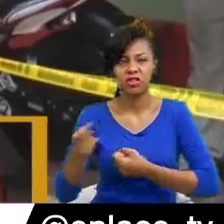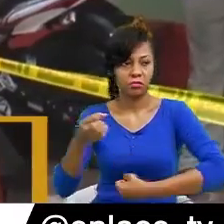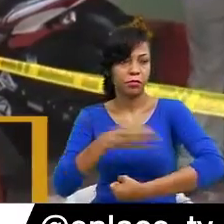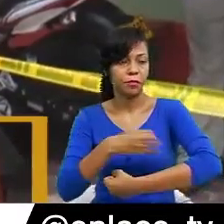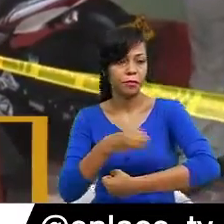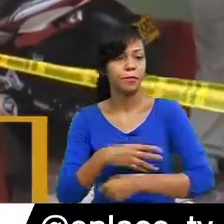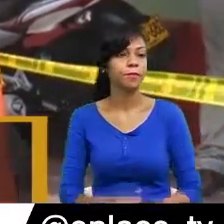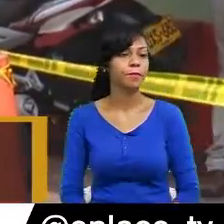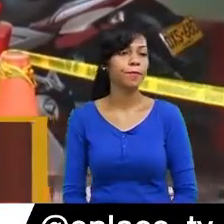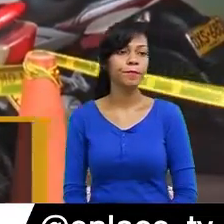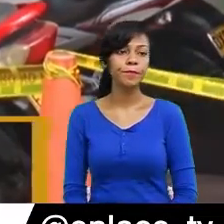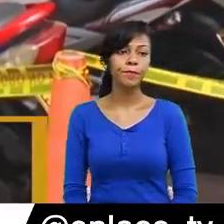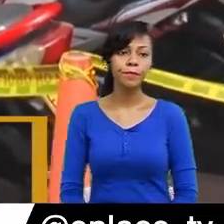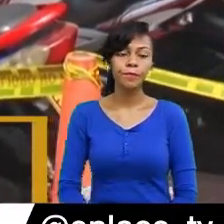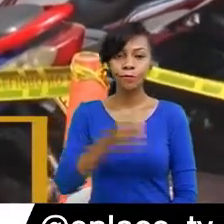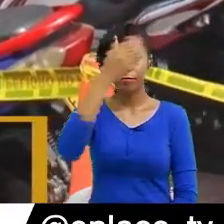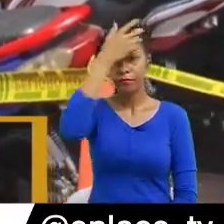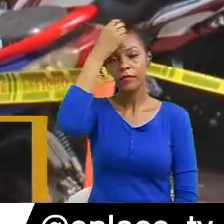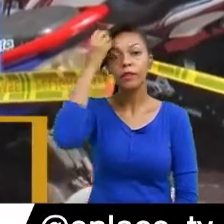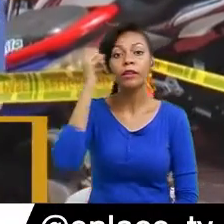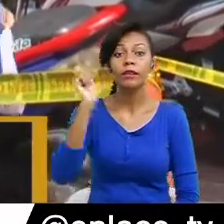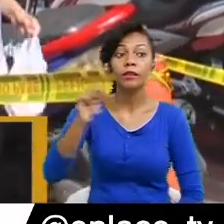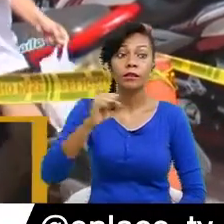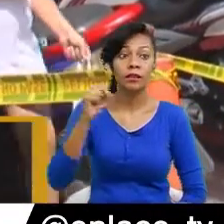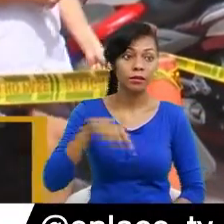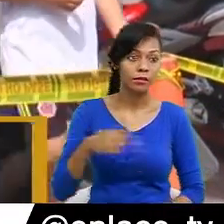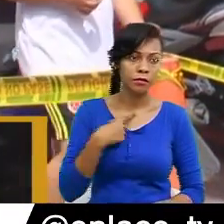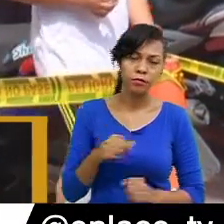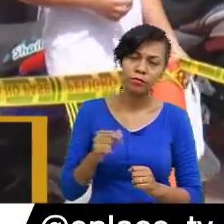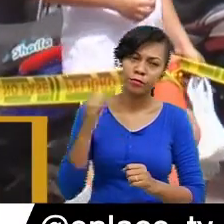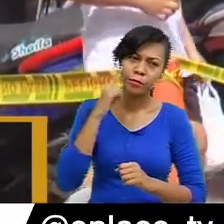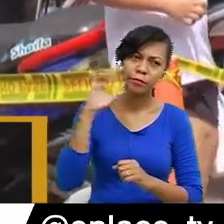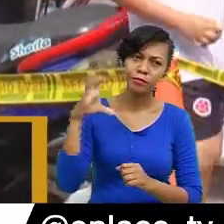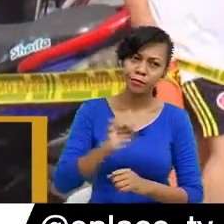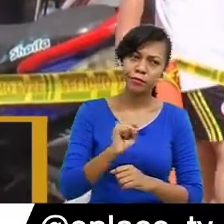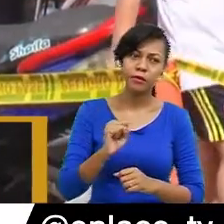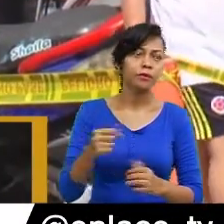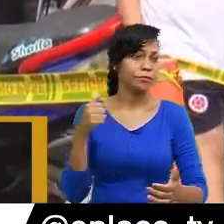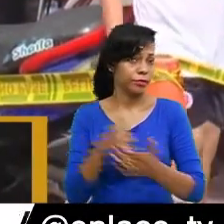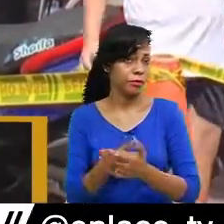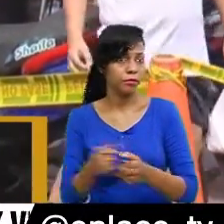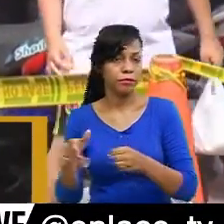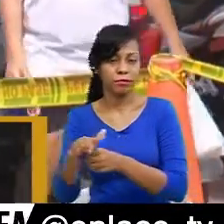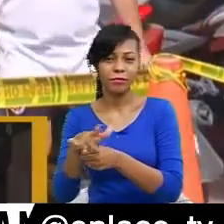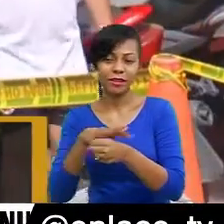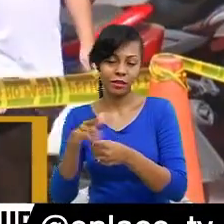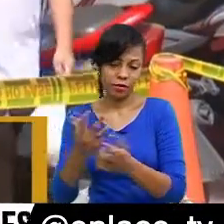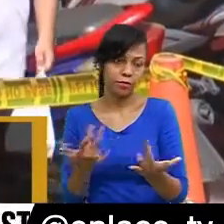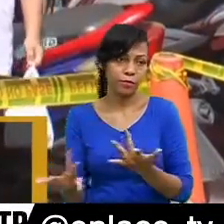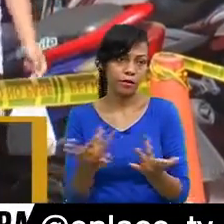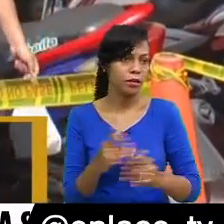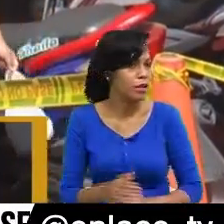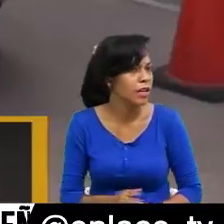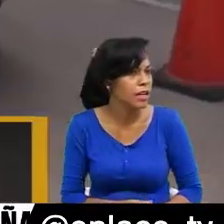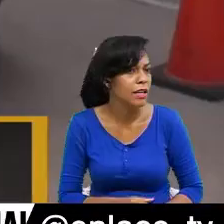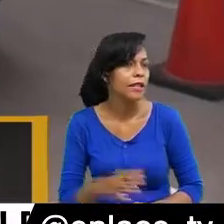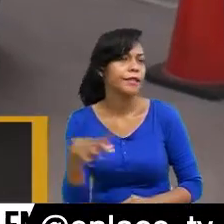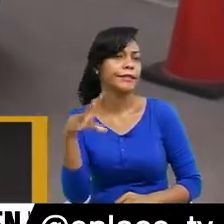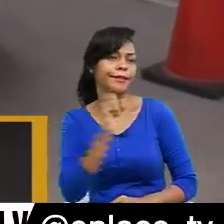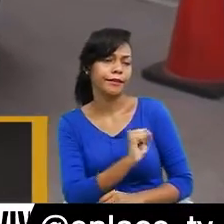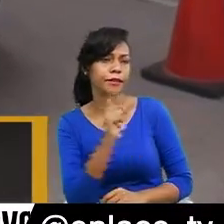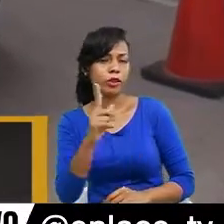un accidente a la altura de la Plaza Satélite del barrio La Esperanza. Llegamos al lugar donde encontramos 2